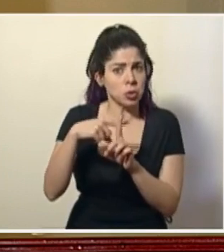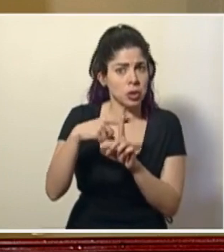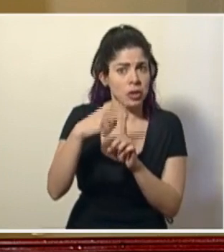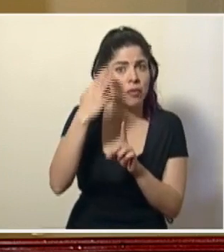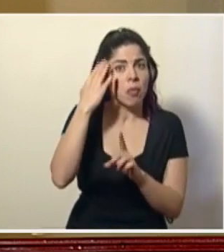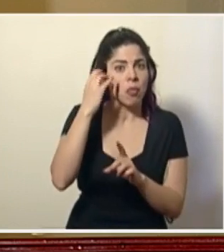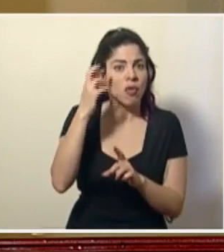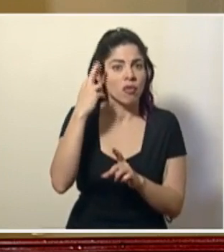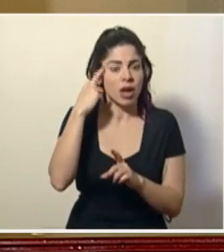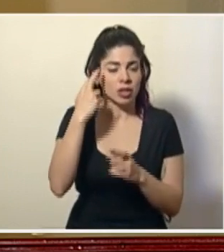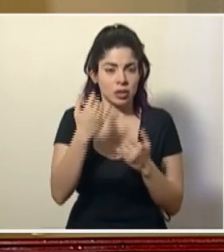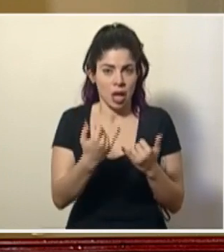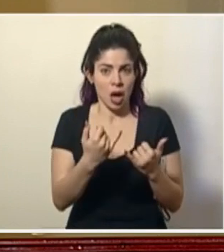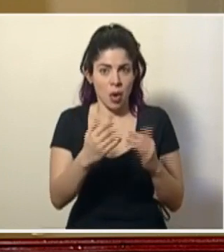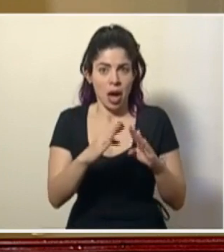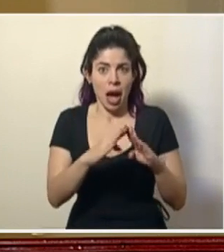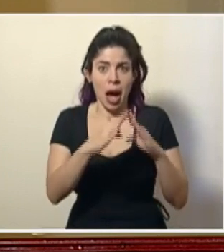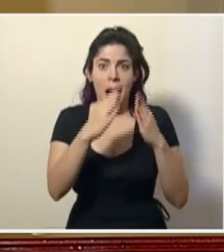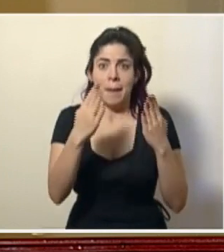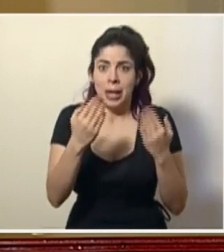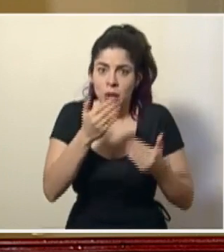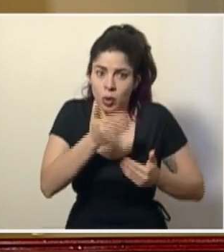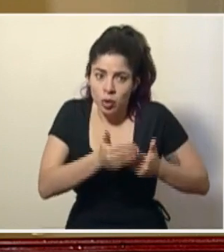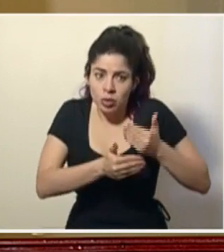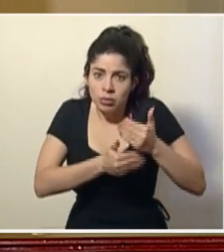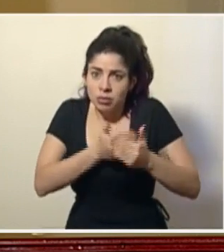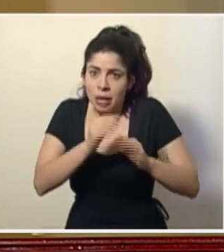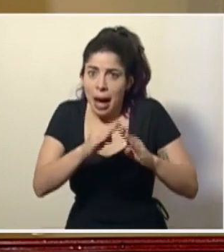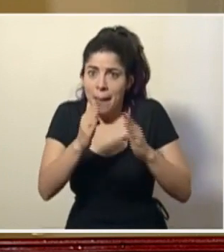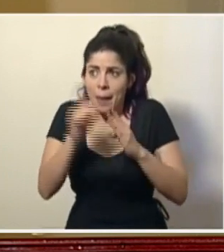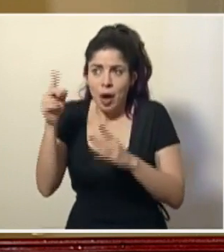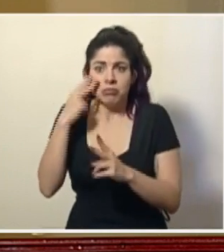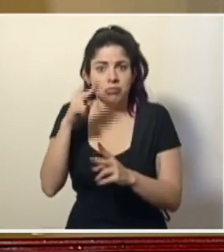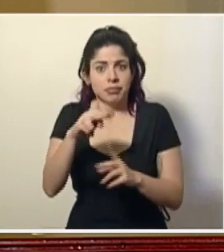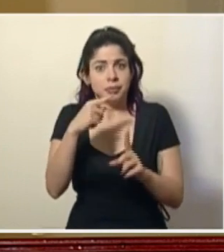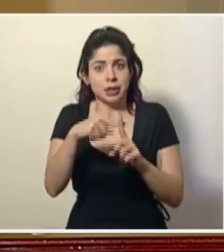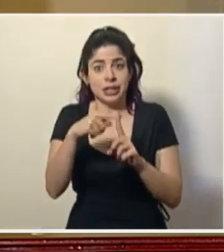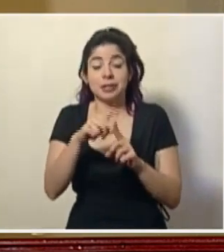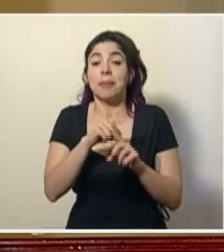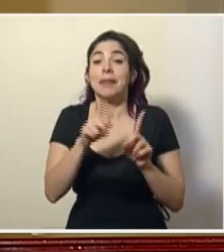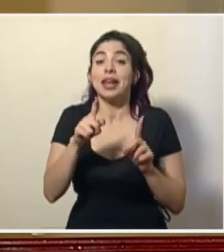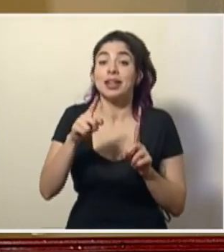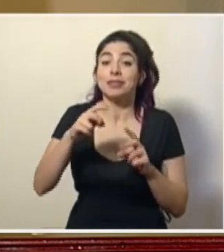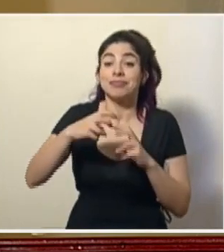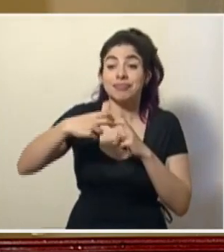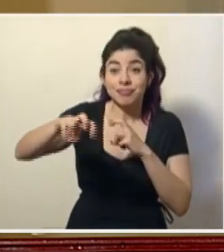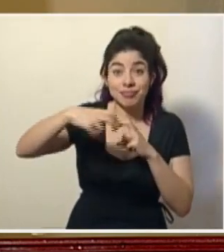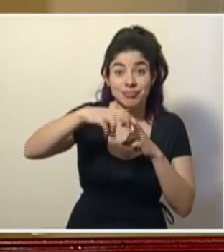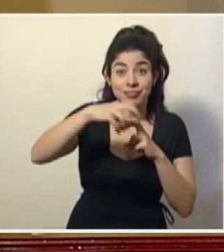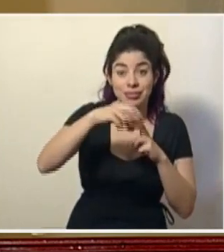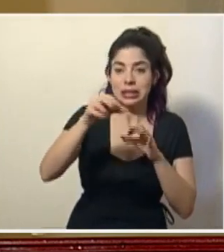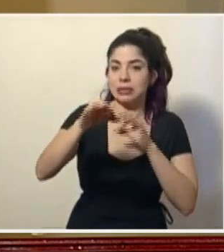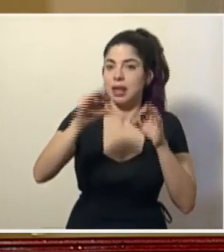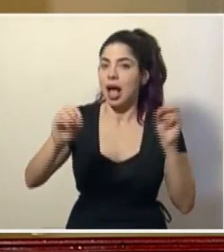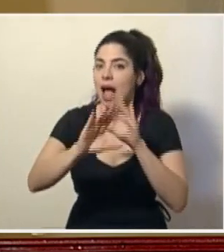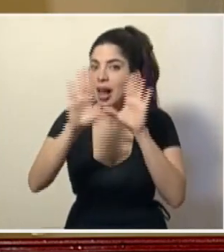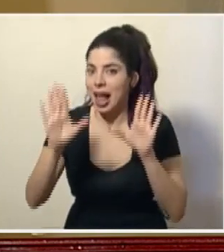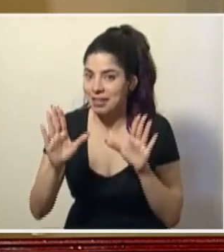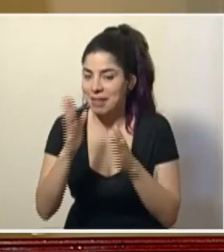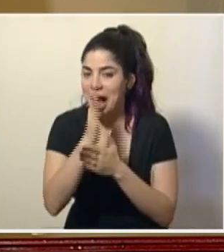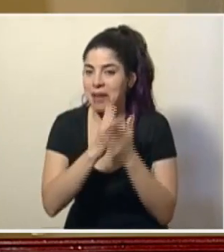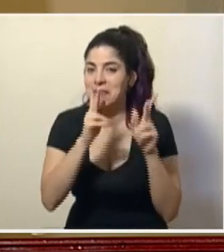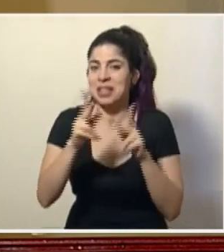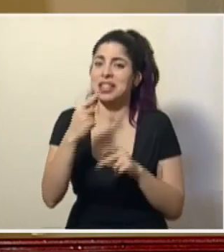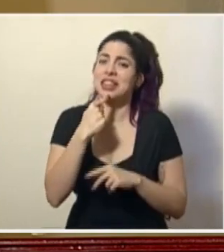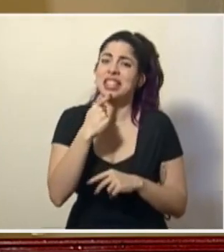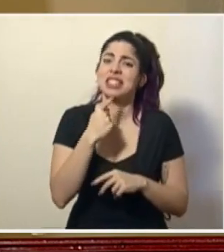en la apertura que hemos desarrollado. Definitivamente la movilidad, y aquí aclaro porque muchas personas